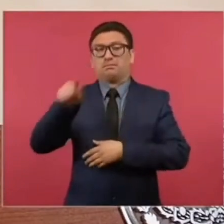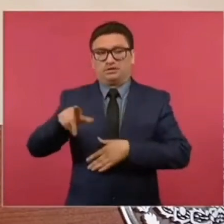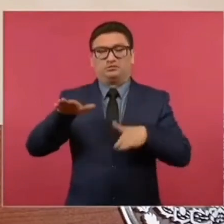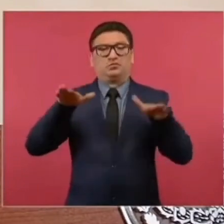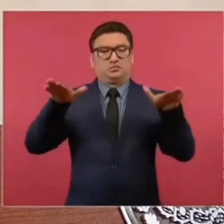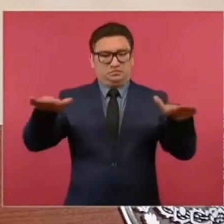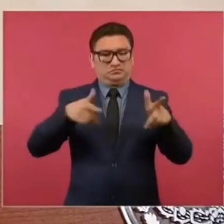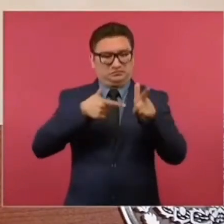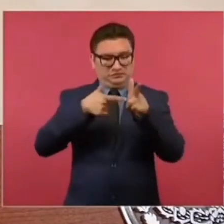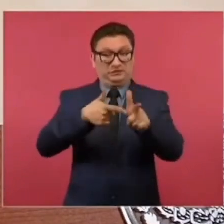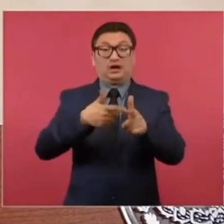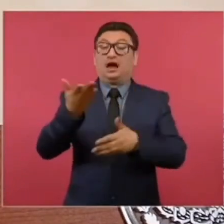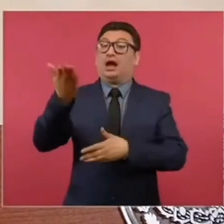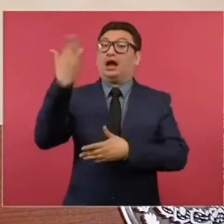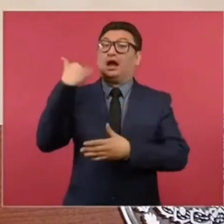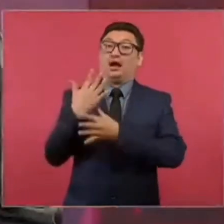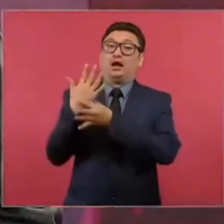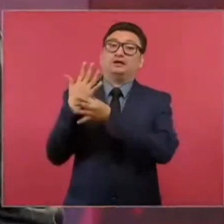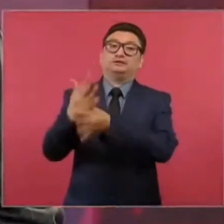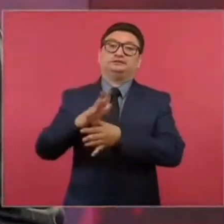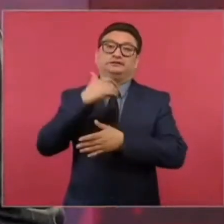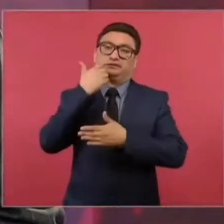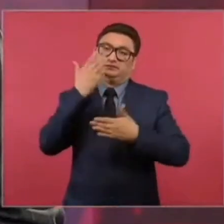lo iban a cerrar,